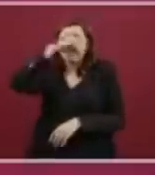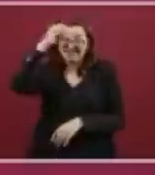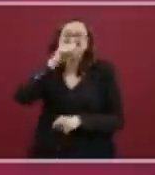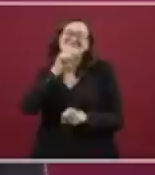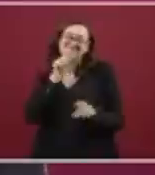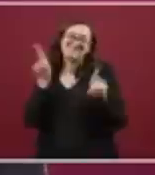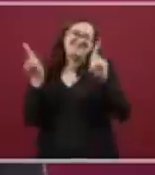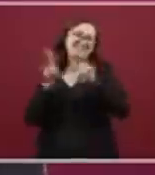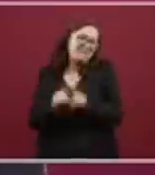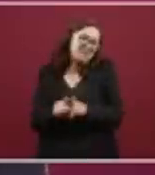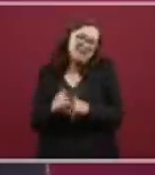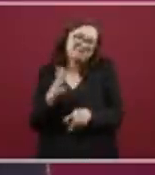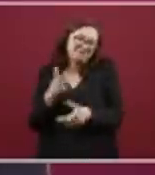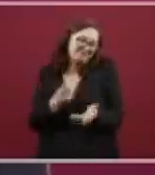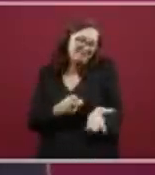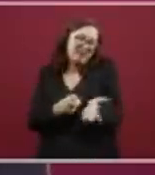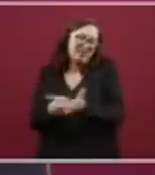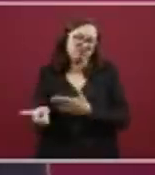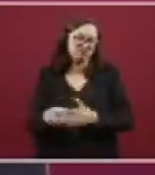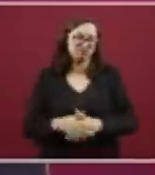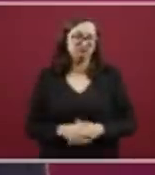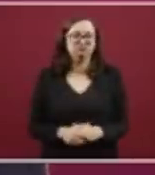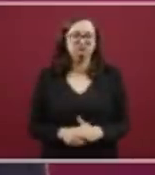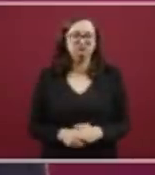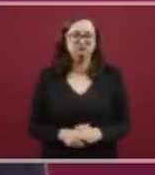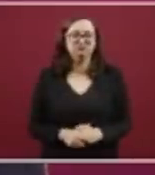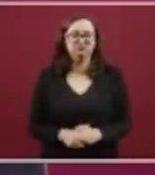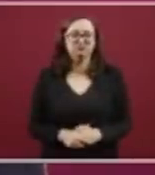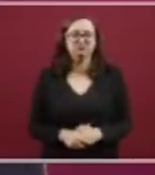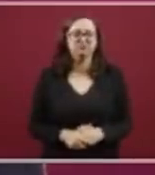a conocer nuestros puntos de vista.